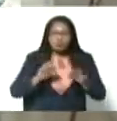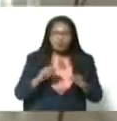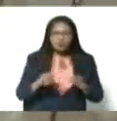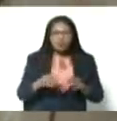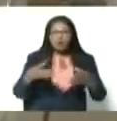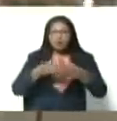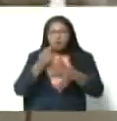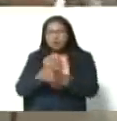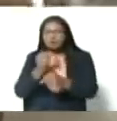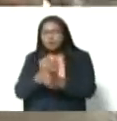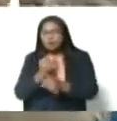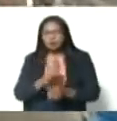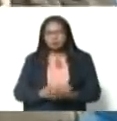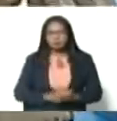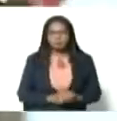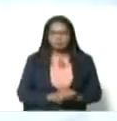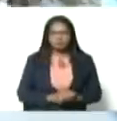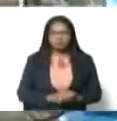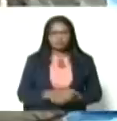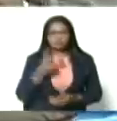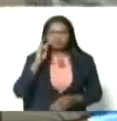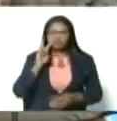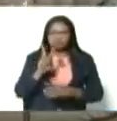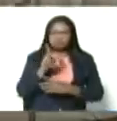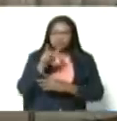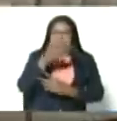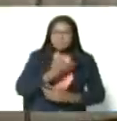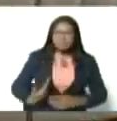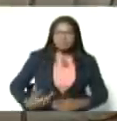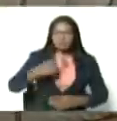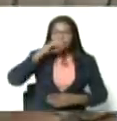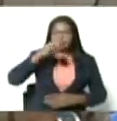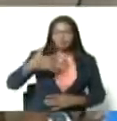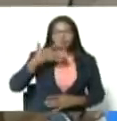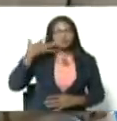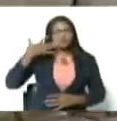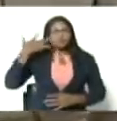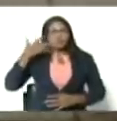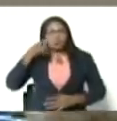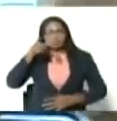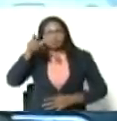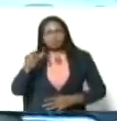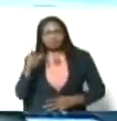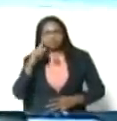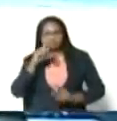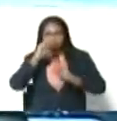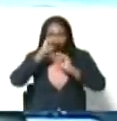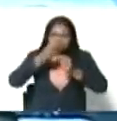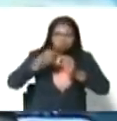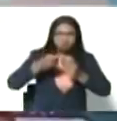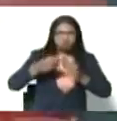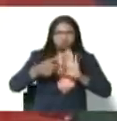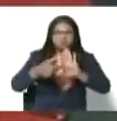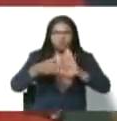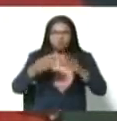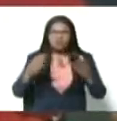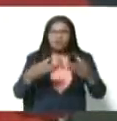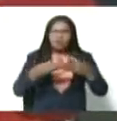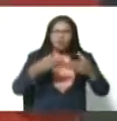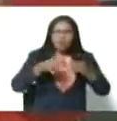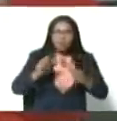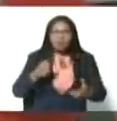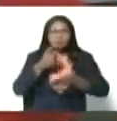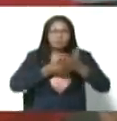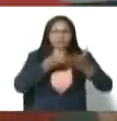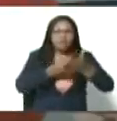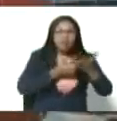clase trabajadora. Allí vemos al presidente orgulloso de esa condecoración de sus hermanos de lucha y